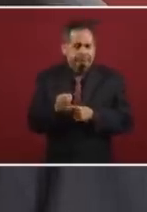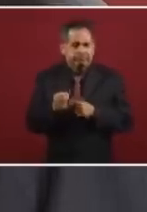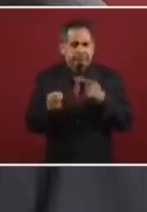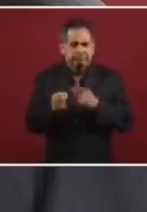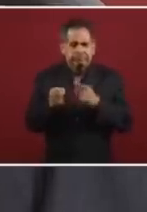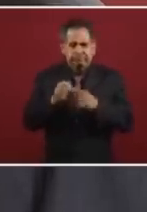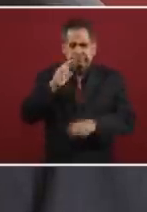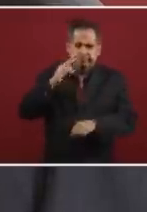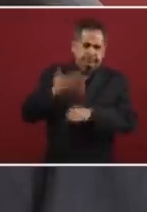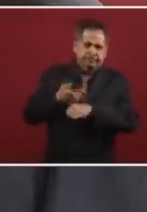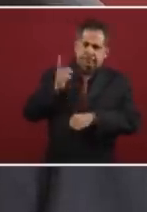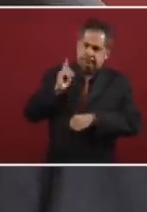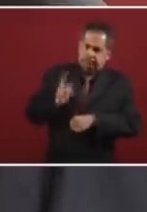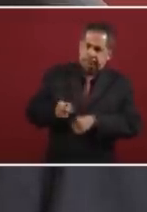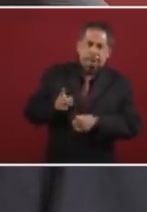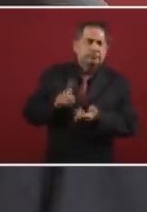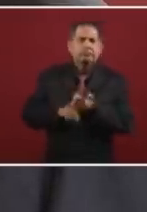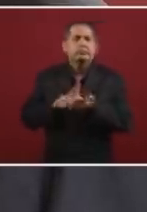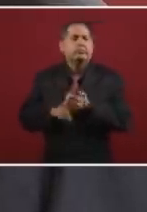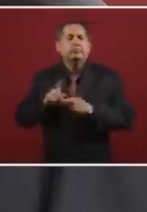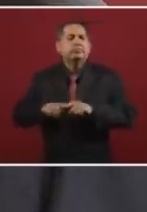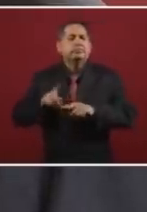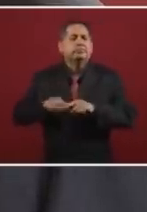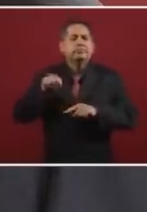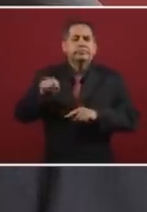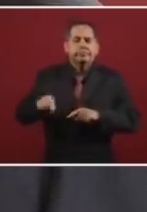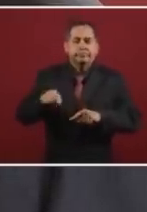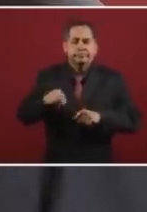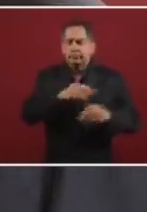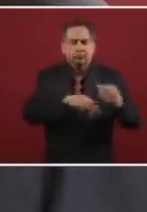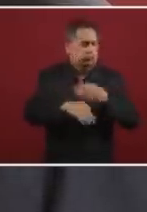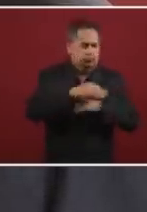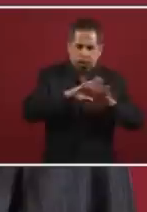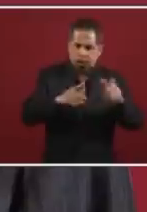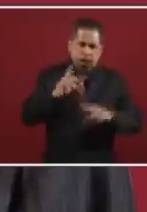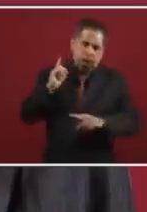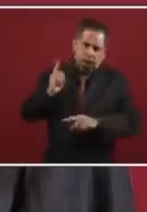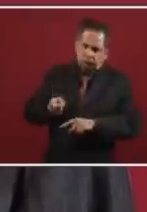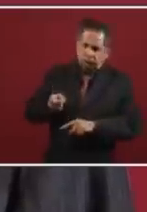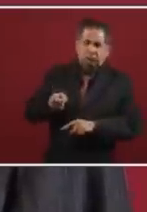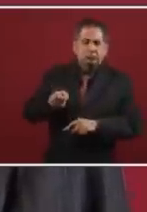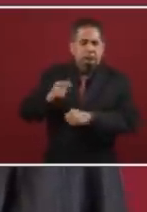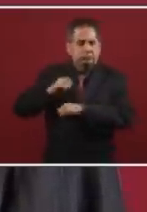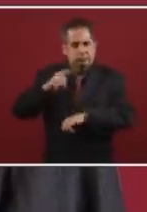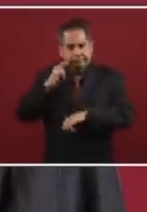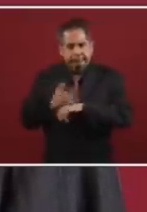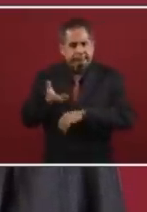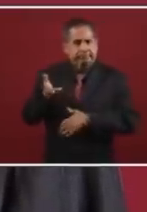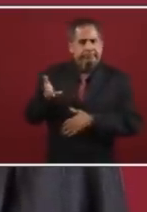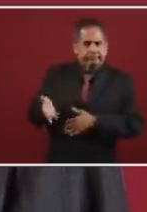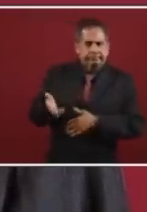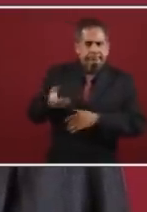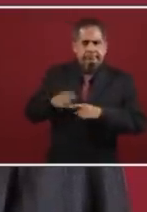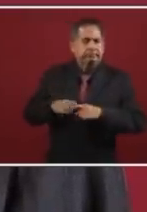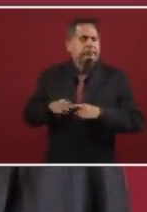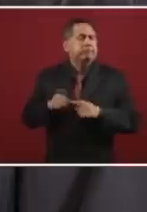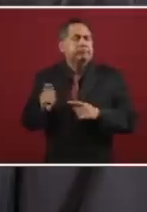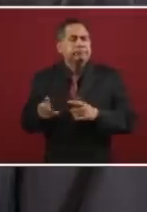como responsable de todo el gobierno para atender este problema